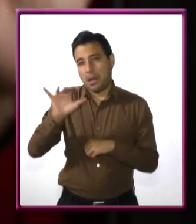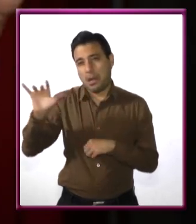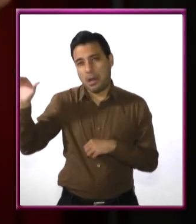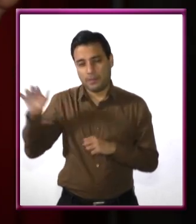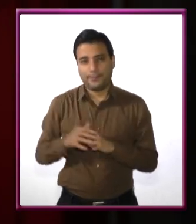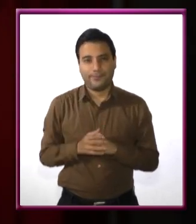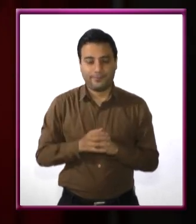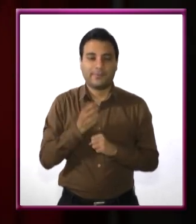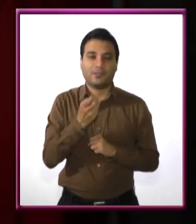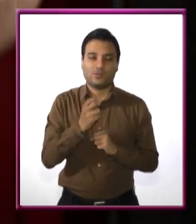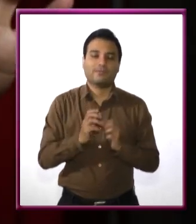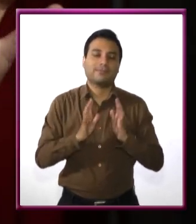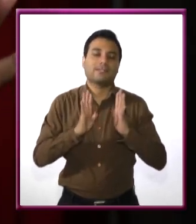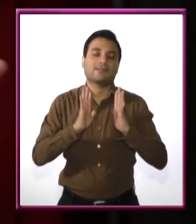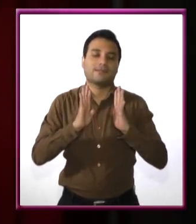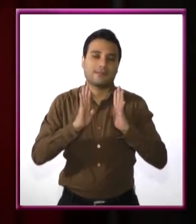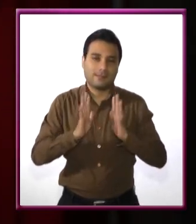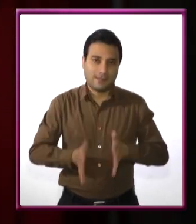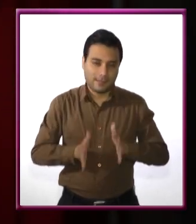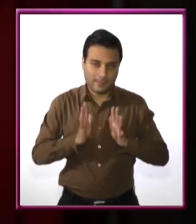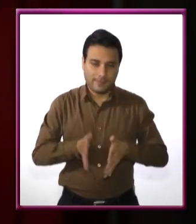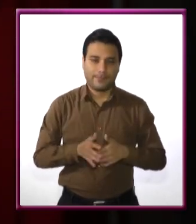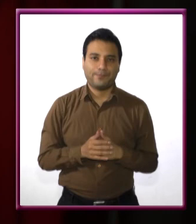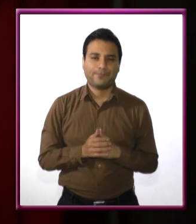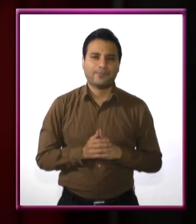entonces eso es lo que se te viene a la mente.